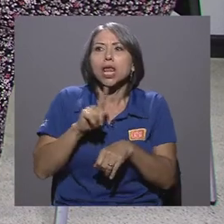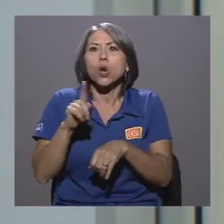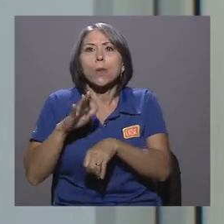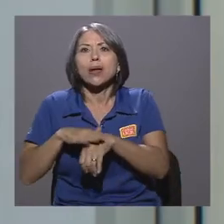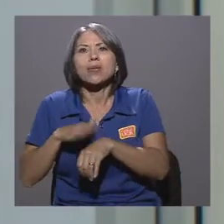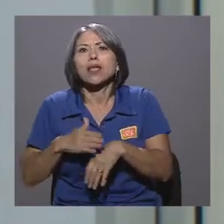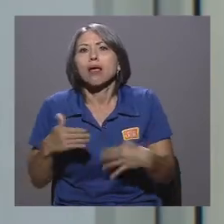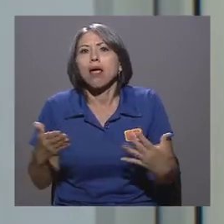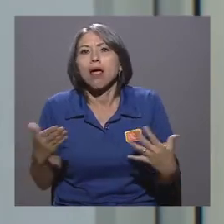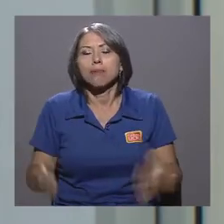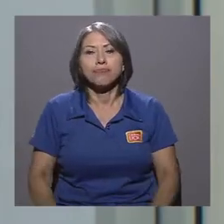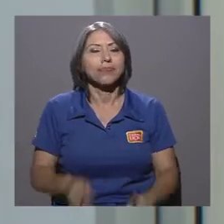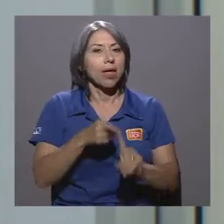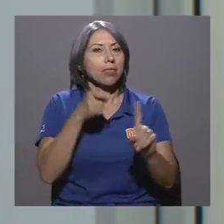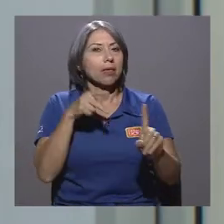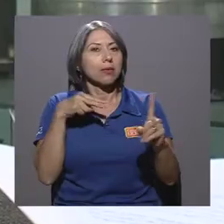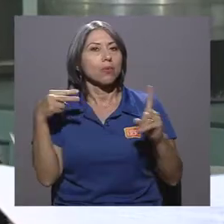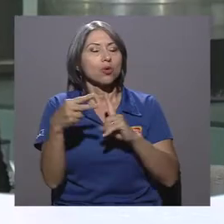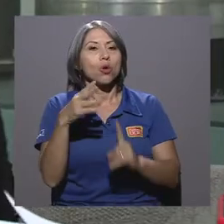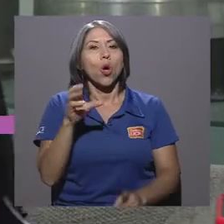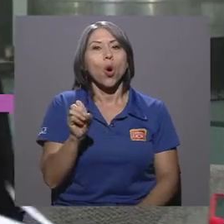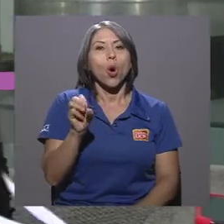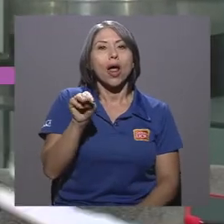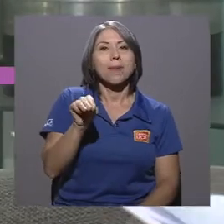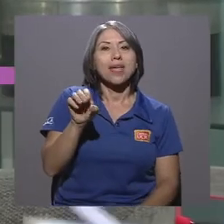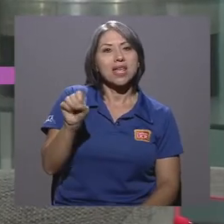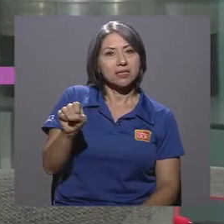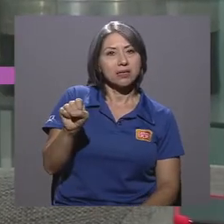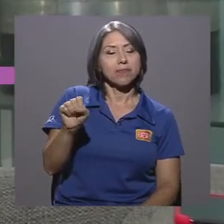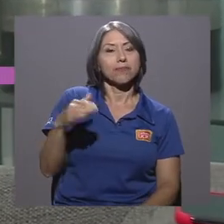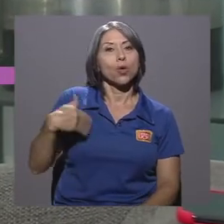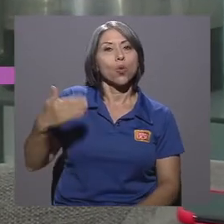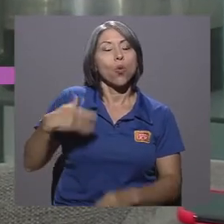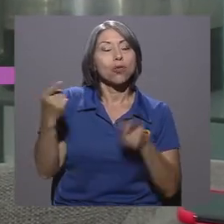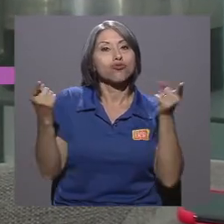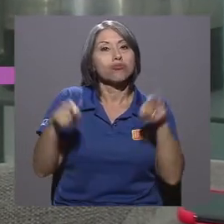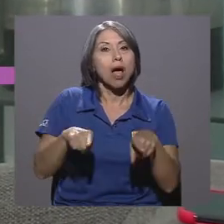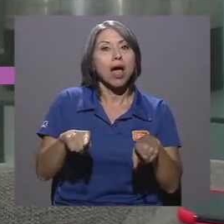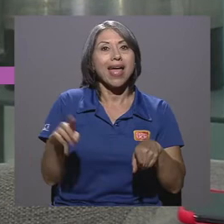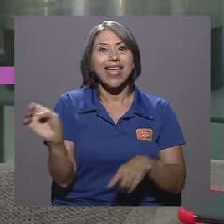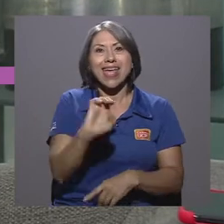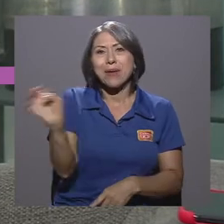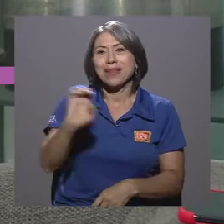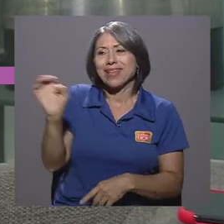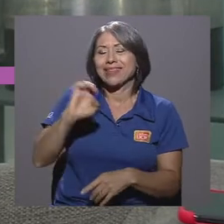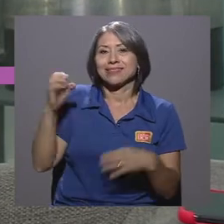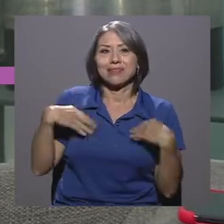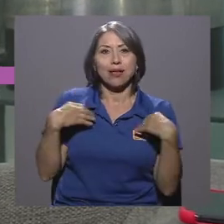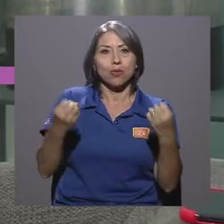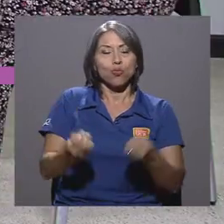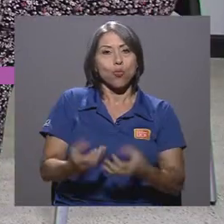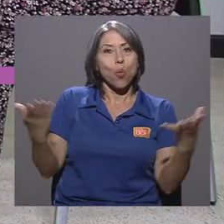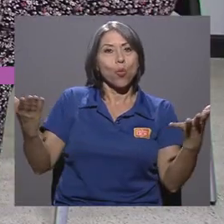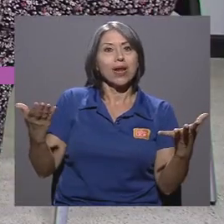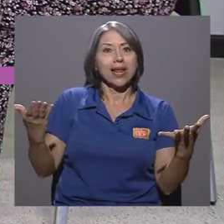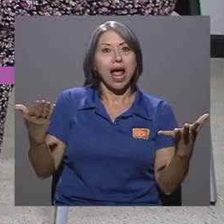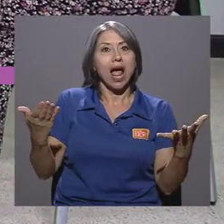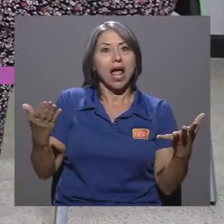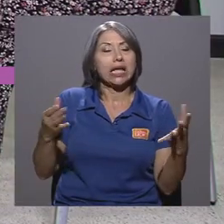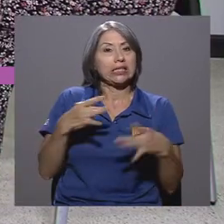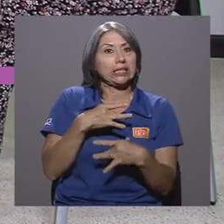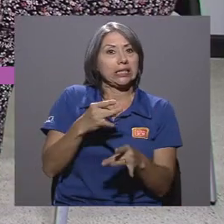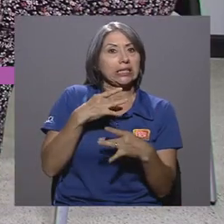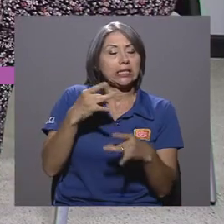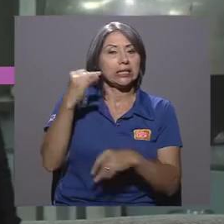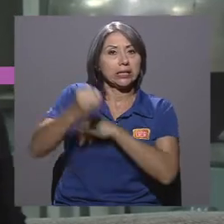permite? Desde el punto de vista de la OMS, cuando se da una emergencia de salud pública de incumbencia o